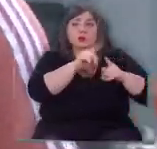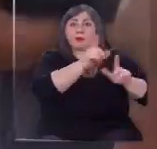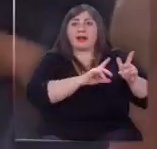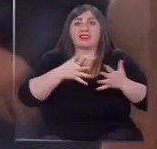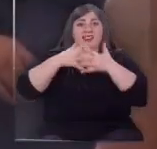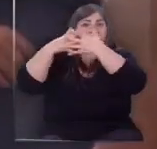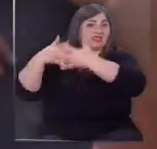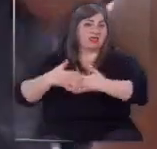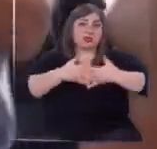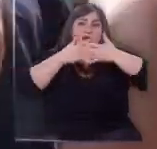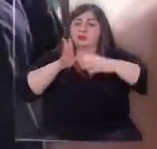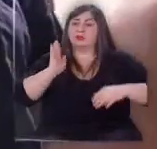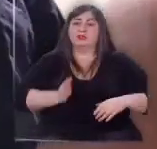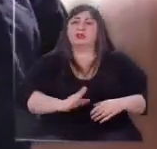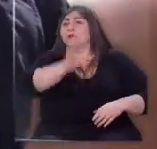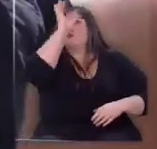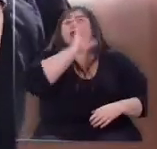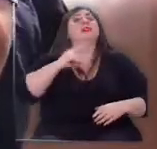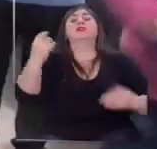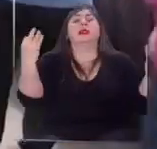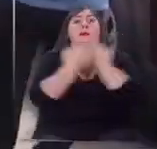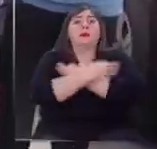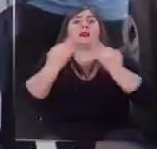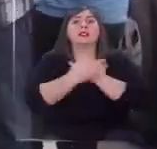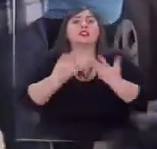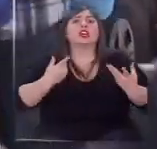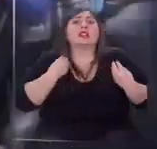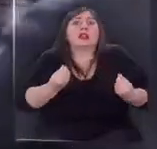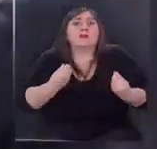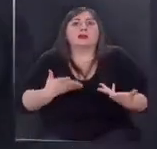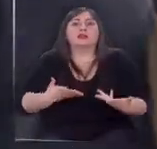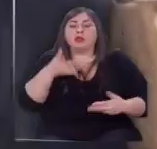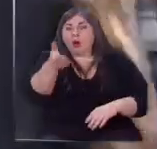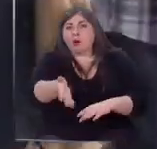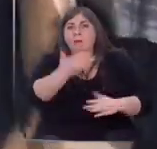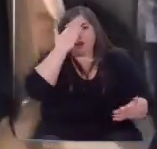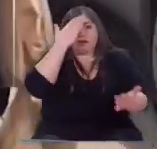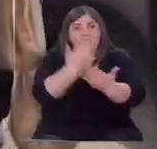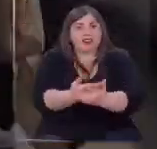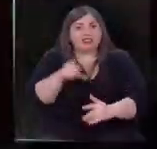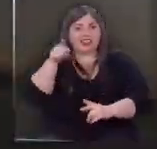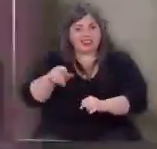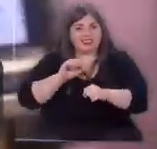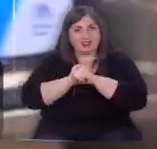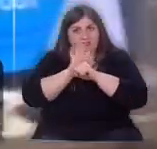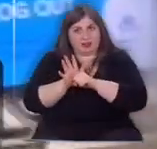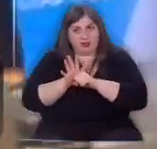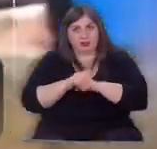Estados Unidos continúa buscando la explicación a qué les hizo falta para enfrentar esta pandemia.